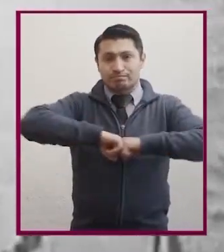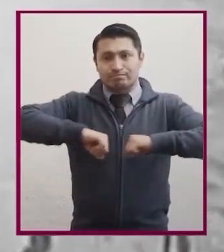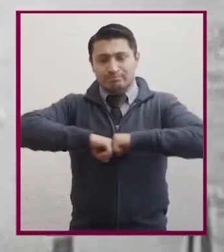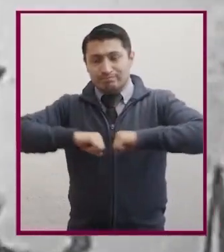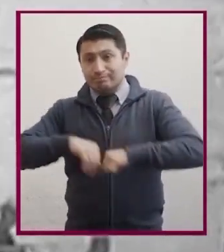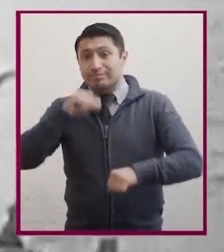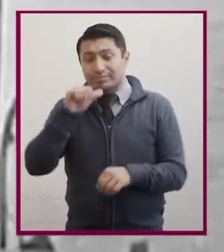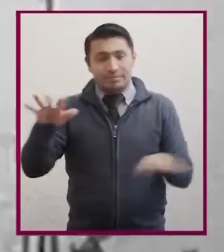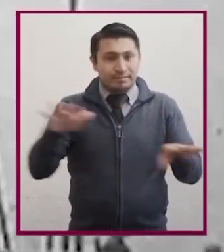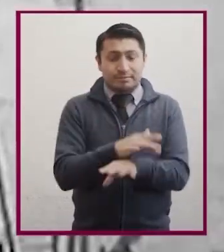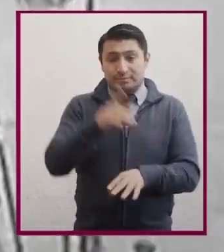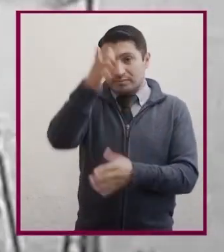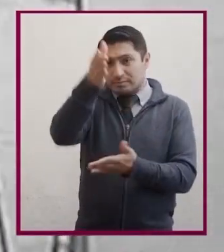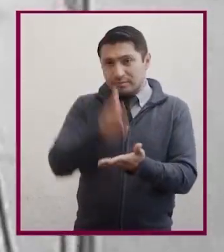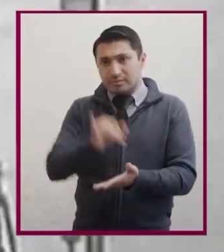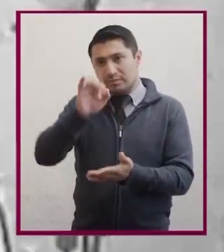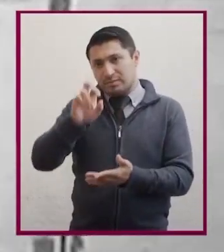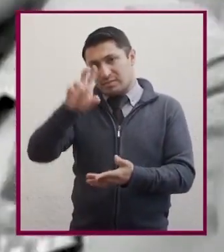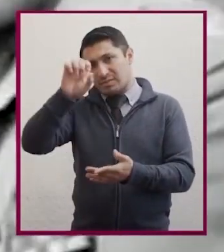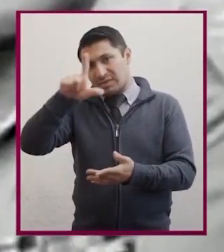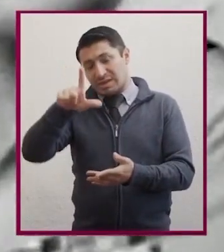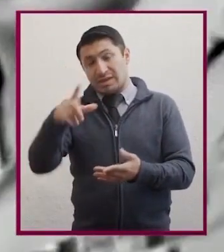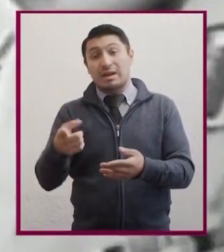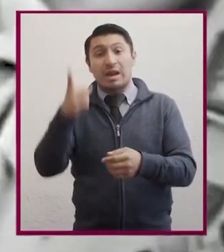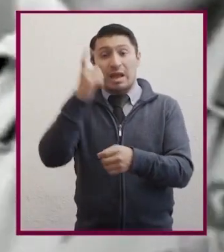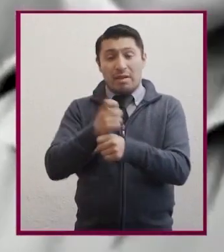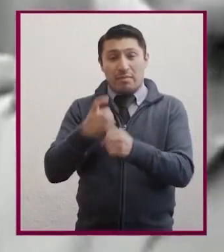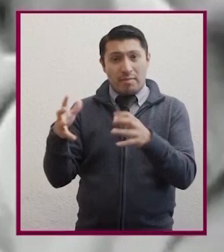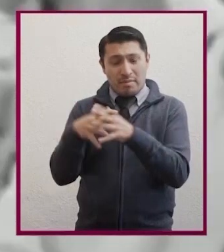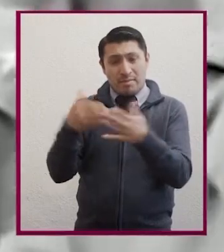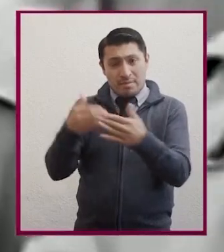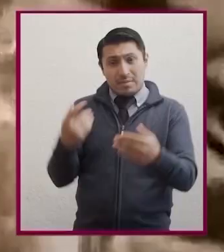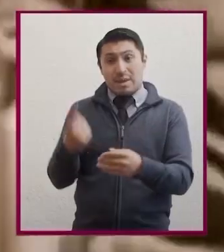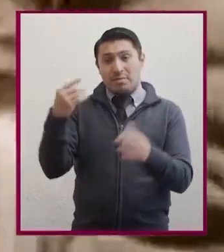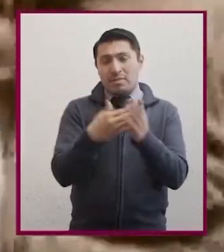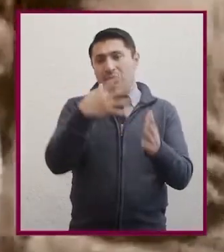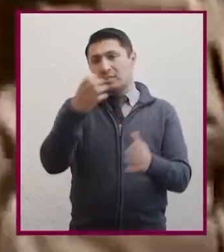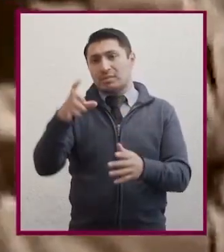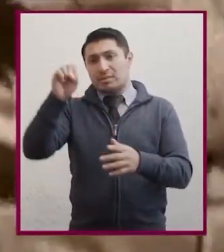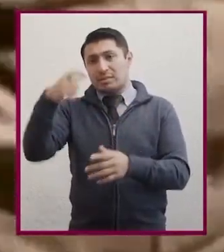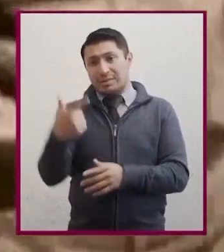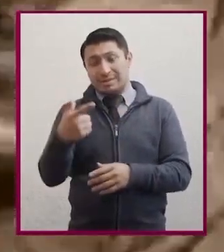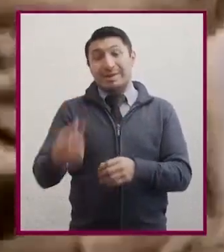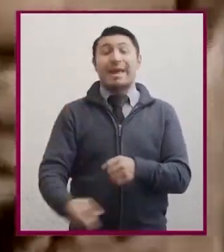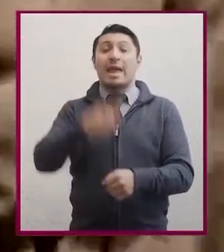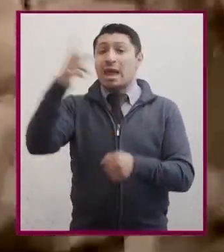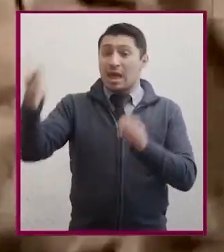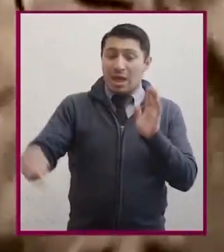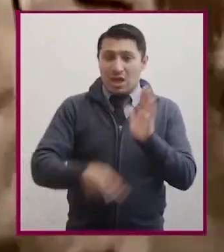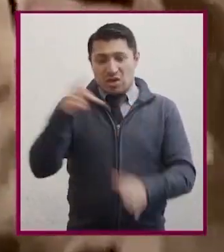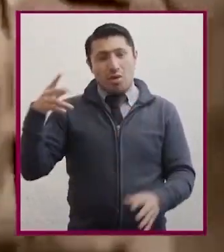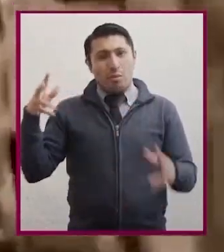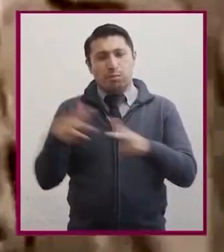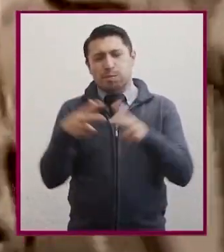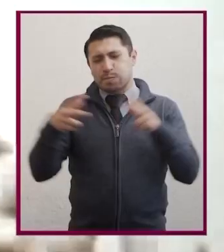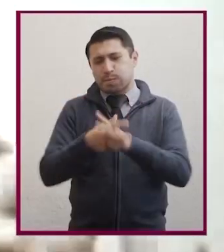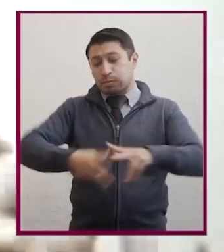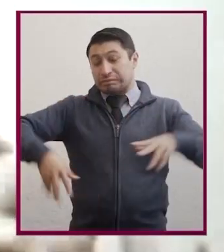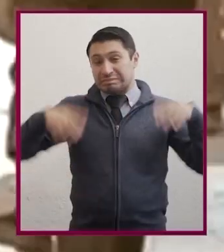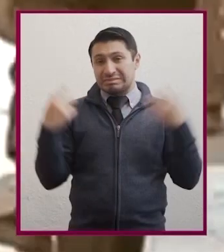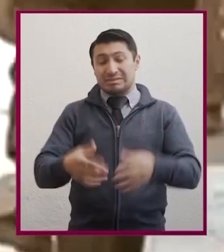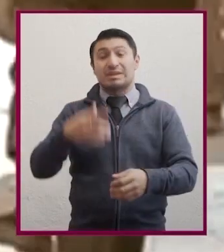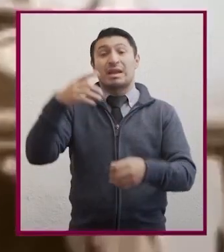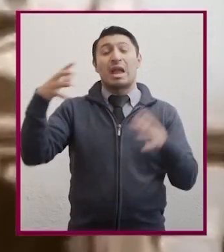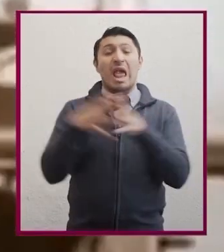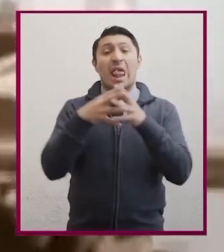que había definido Israel en la Primera Guerra. En 1967 sucedió el siguiente gran enfrentamiento, la Guerra de